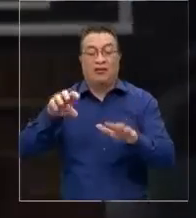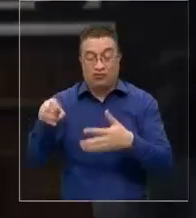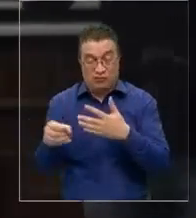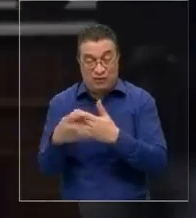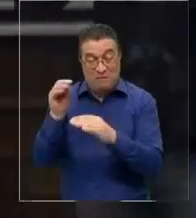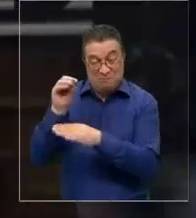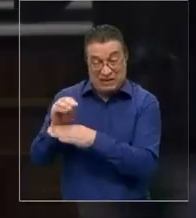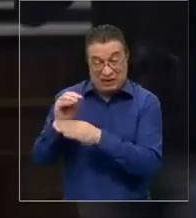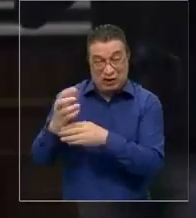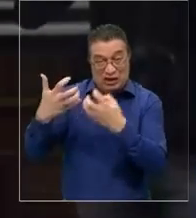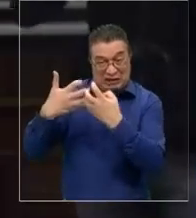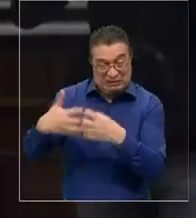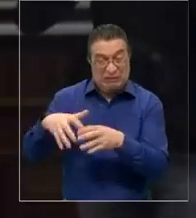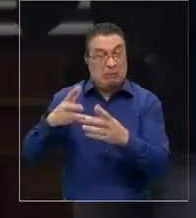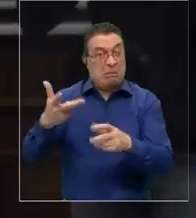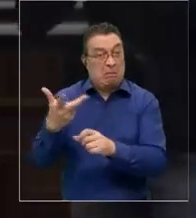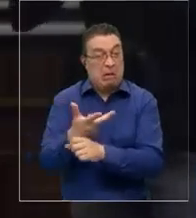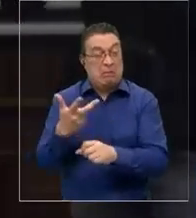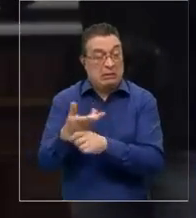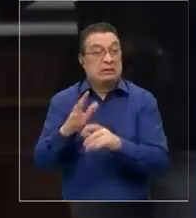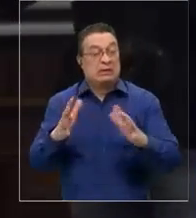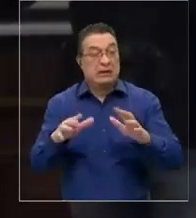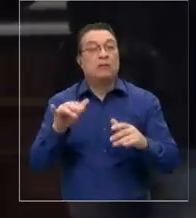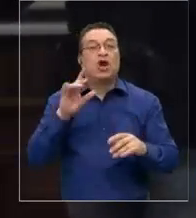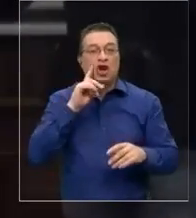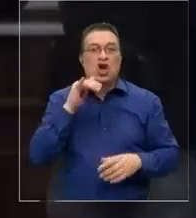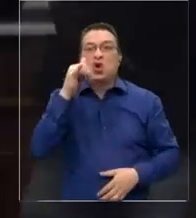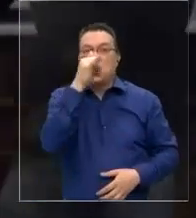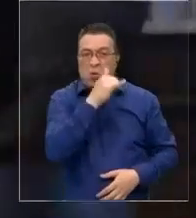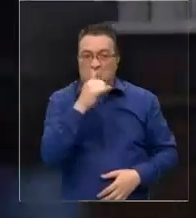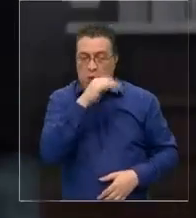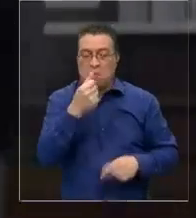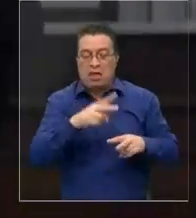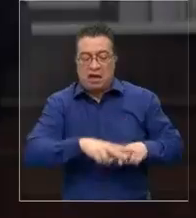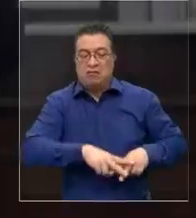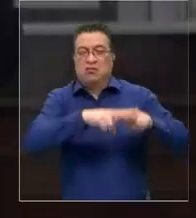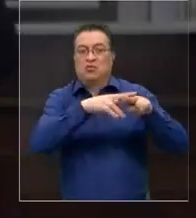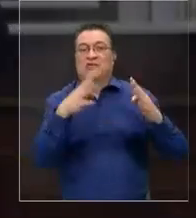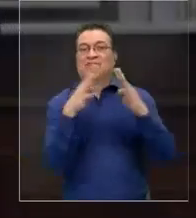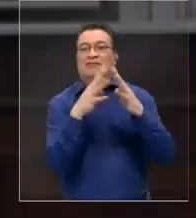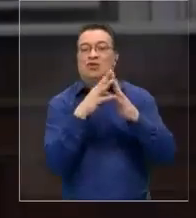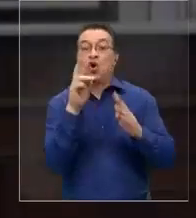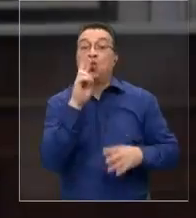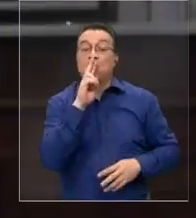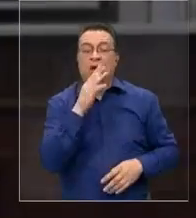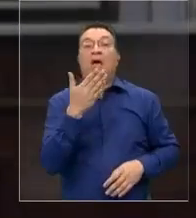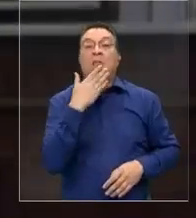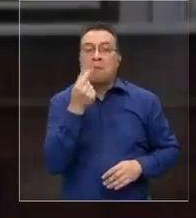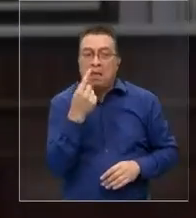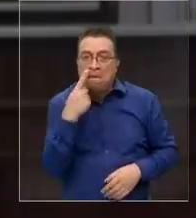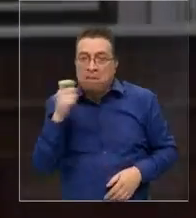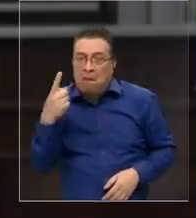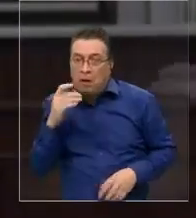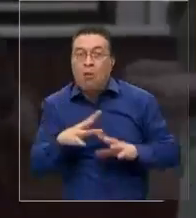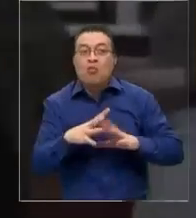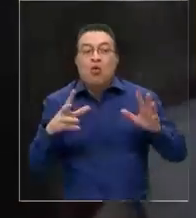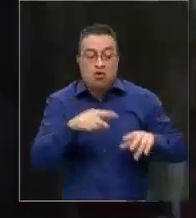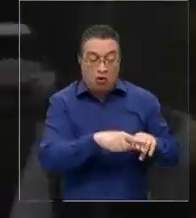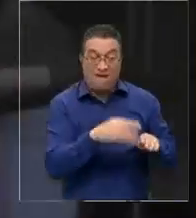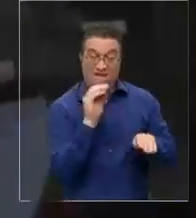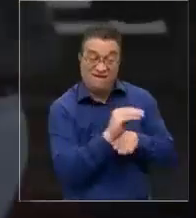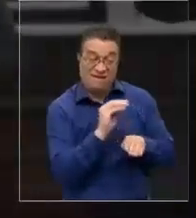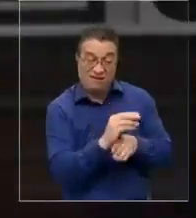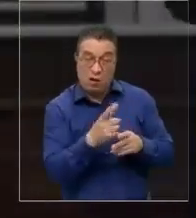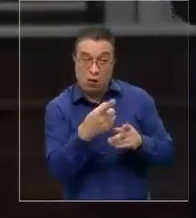una adecuada mantención y también hay gran corrupción en los fondos del ejército ruso. Y eso hace que muchos se pregunten si realmente